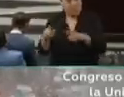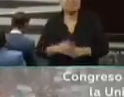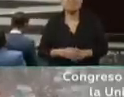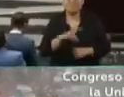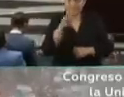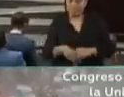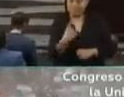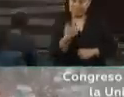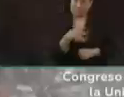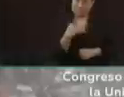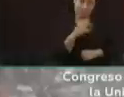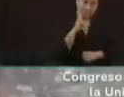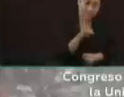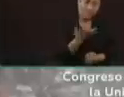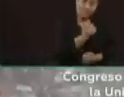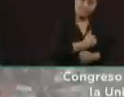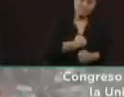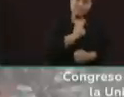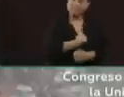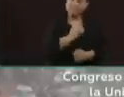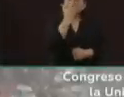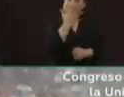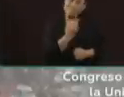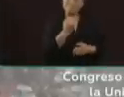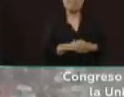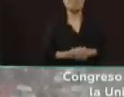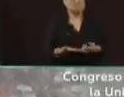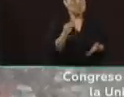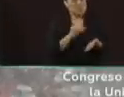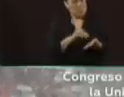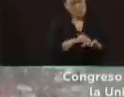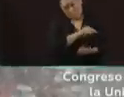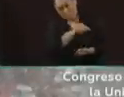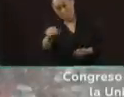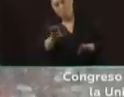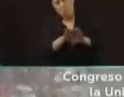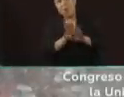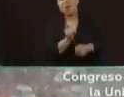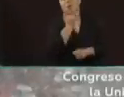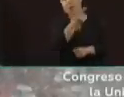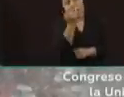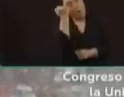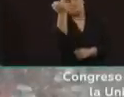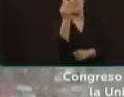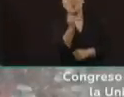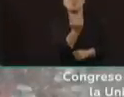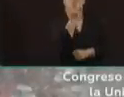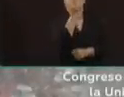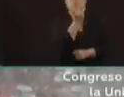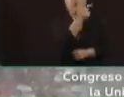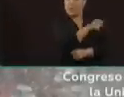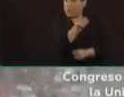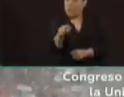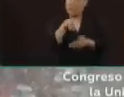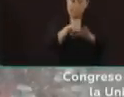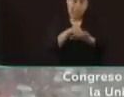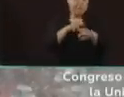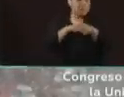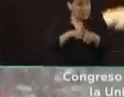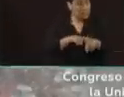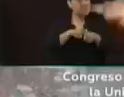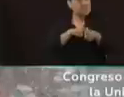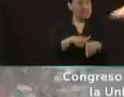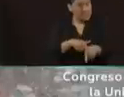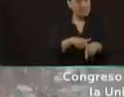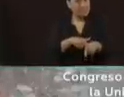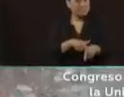estas alturas todavía tengan equivocado el diagnóstico y quieran seguir en la misma ruta que los tiene el pueblo de